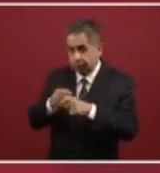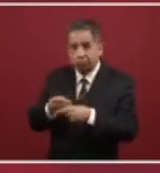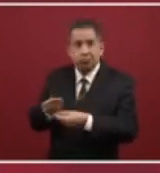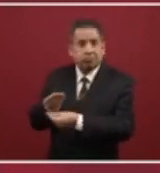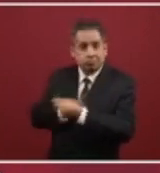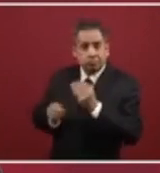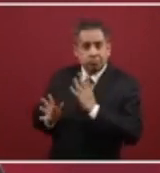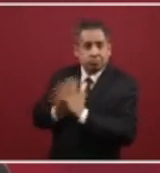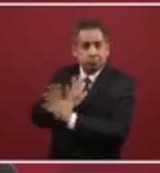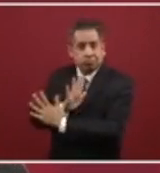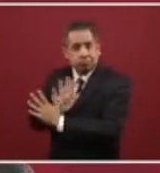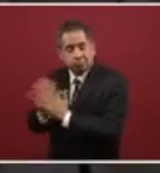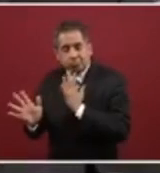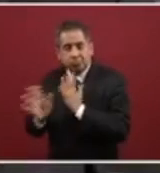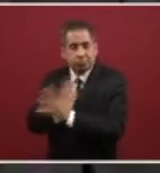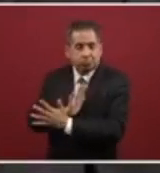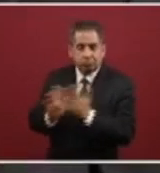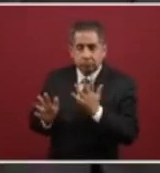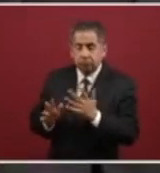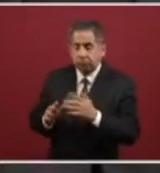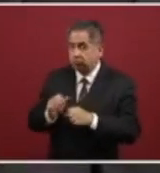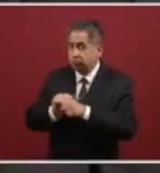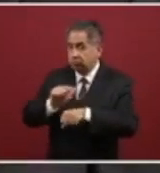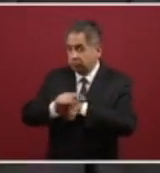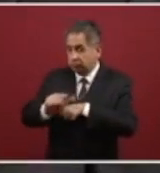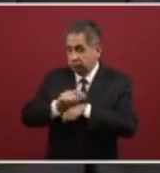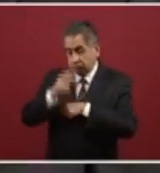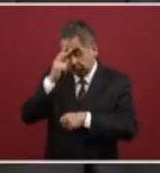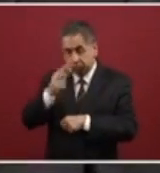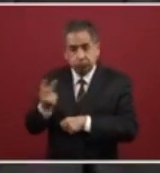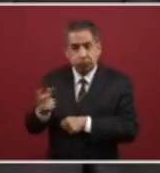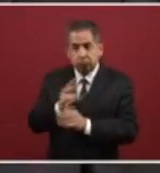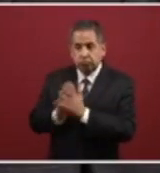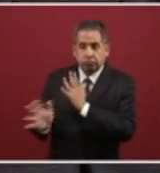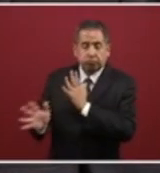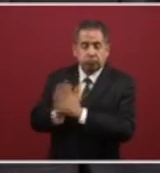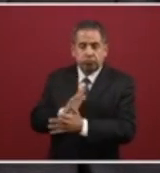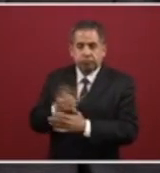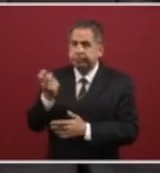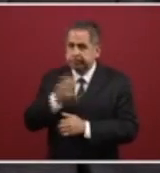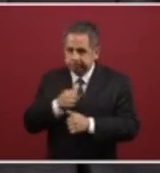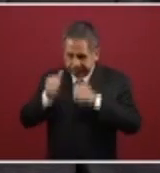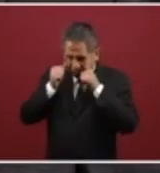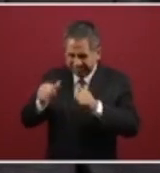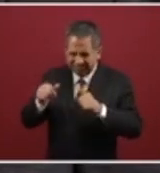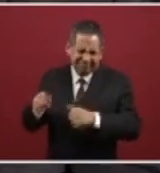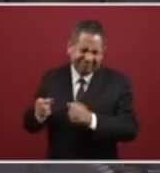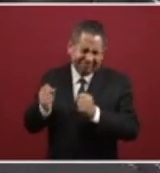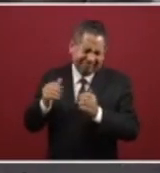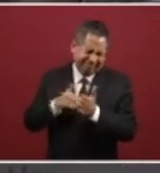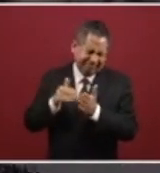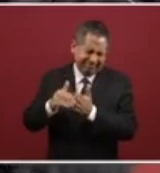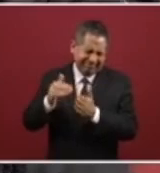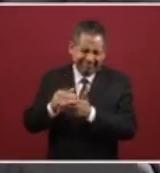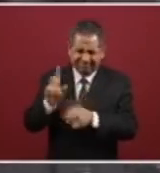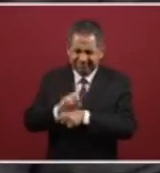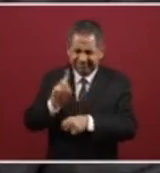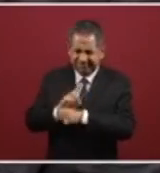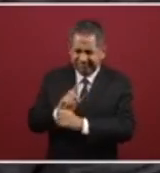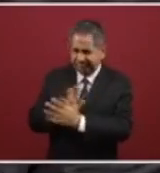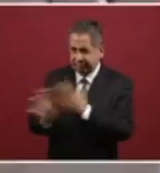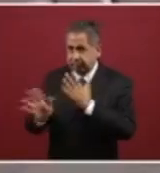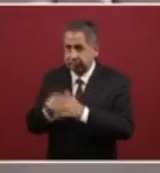entre particularmente Guatemala y México en lo que es la frontera. Miles de personas que diario cruzan, bueno, hasta para hacer